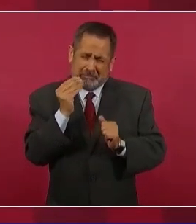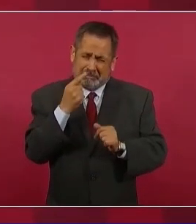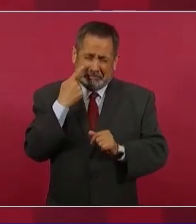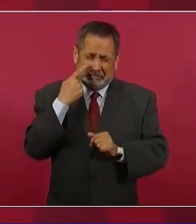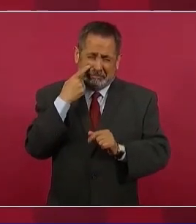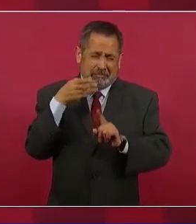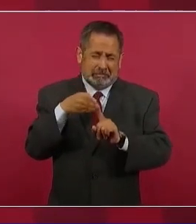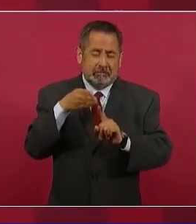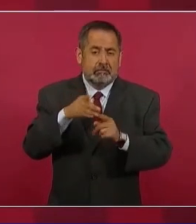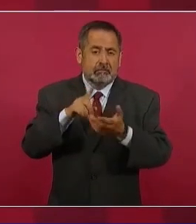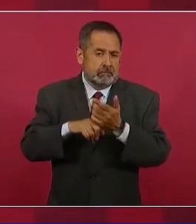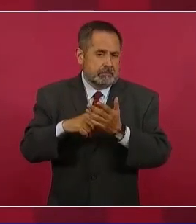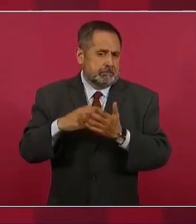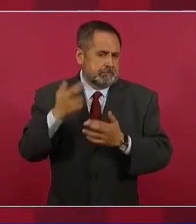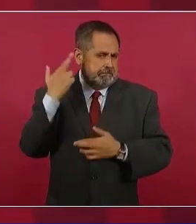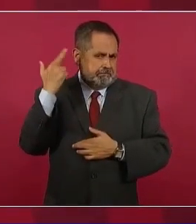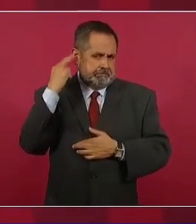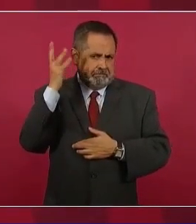un programa de radio,